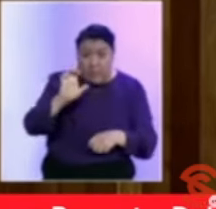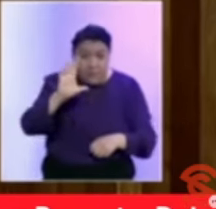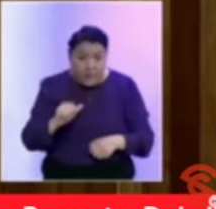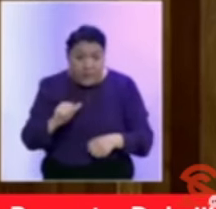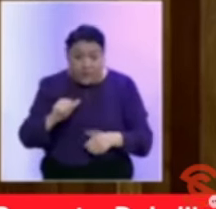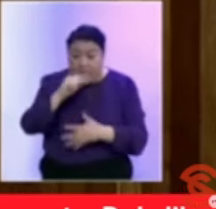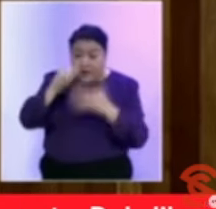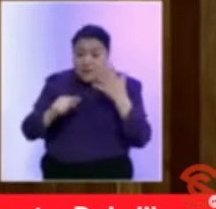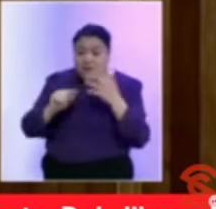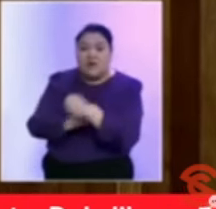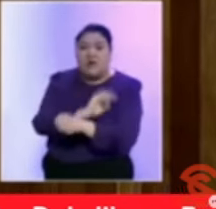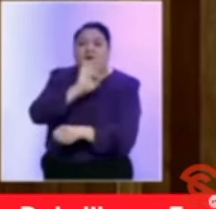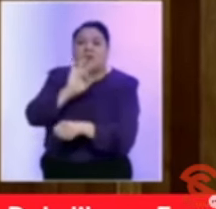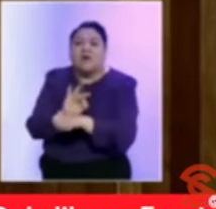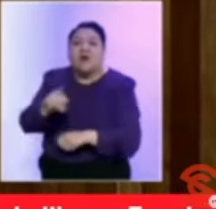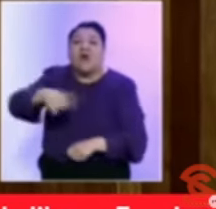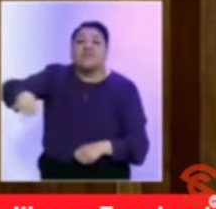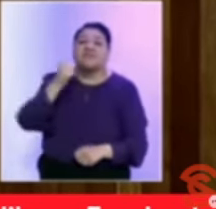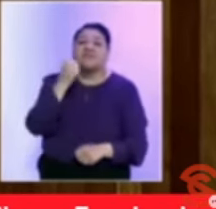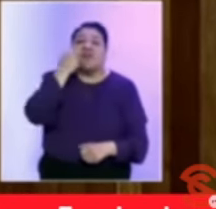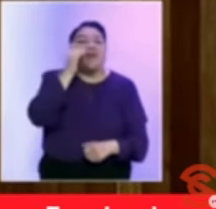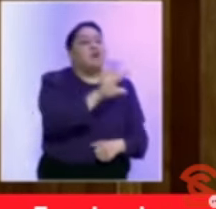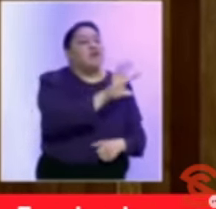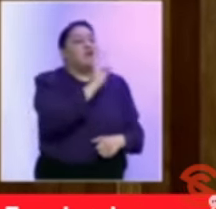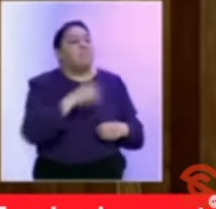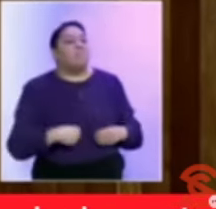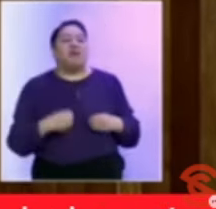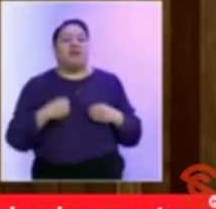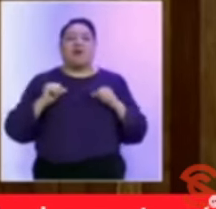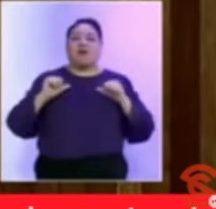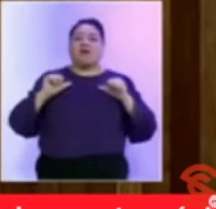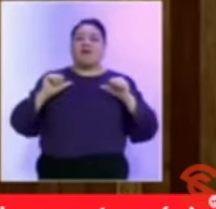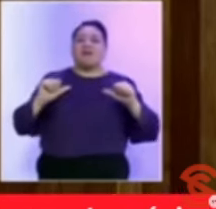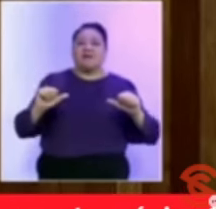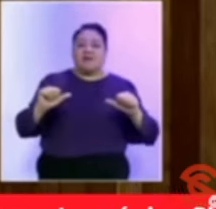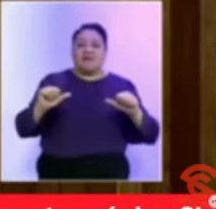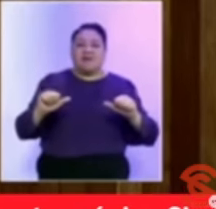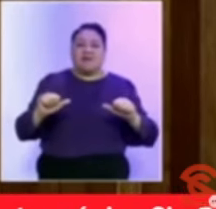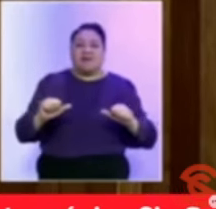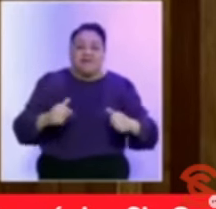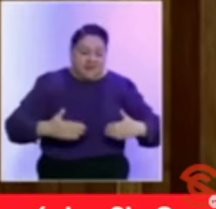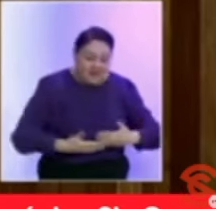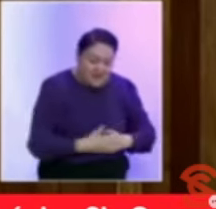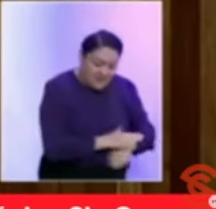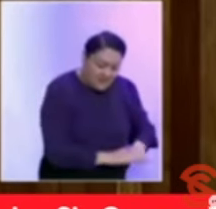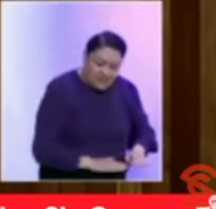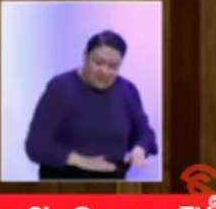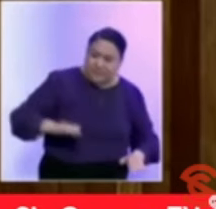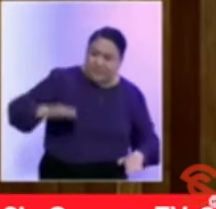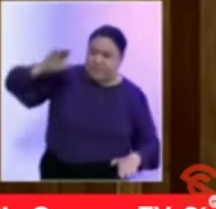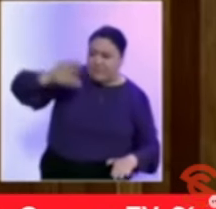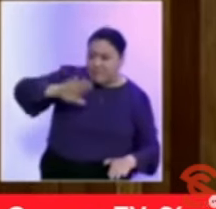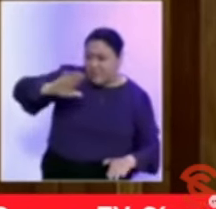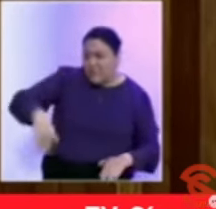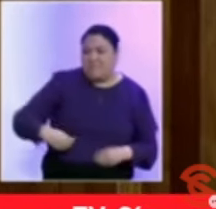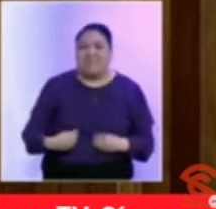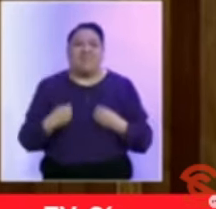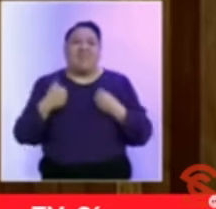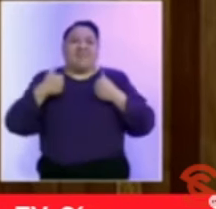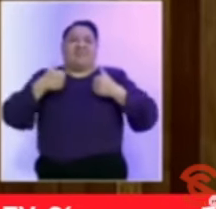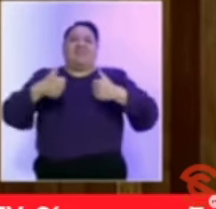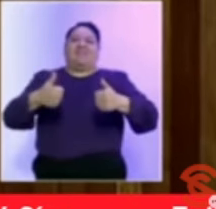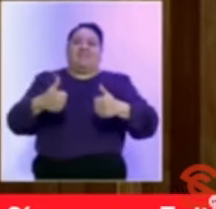decir eligieron un estado de de bienestar desde la cuna Hasta la tumba el pueblo